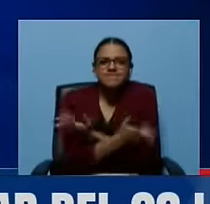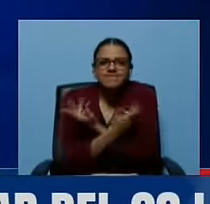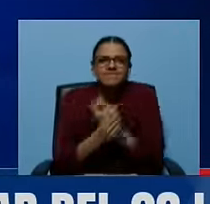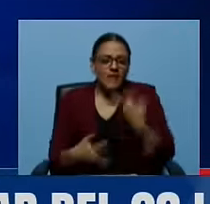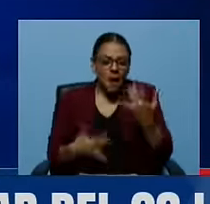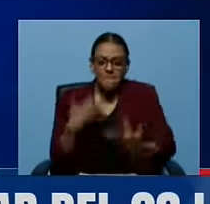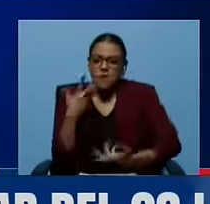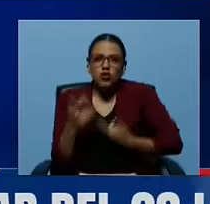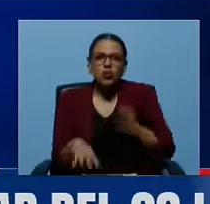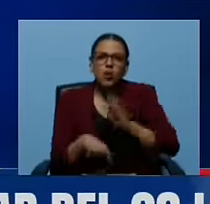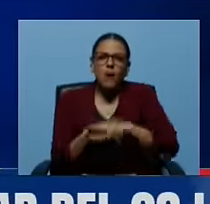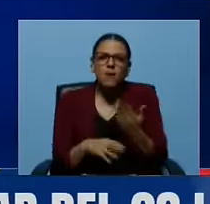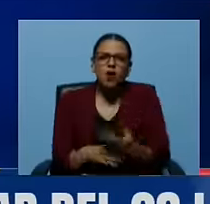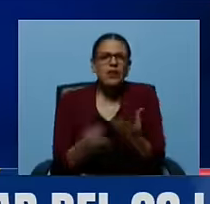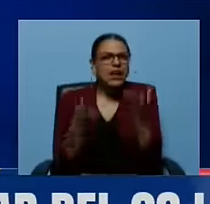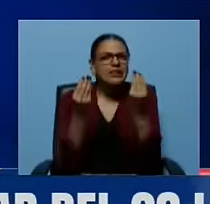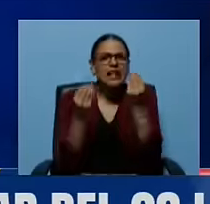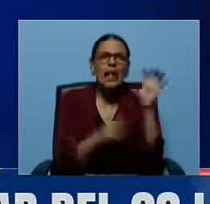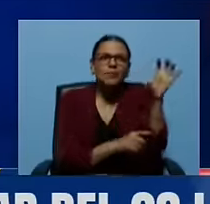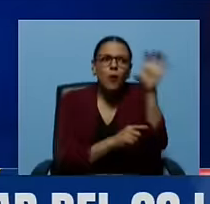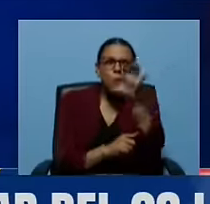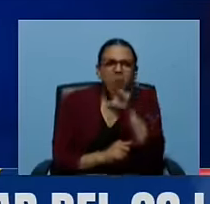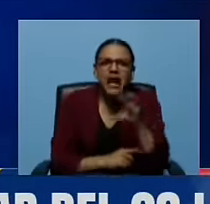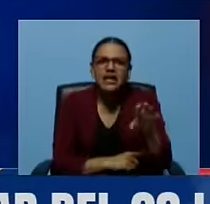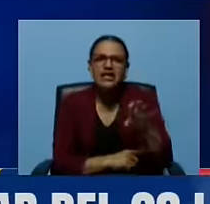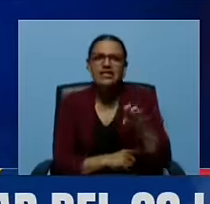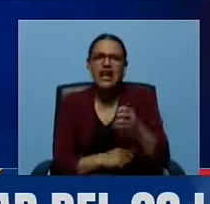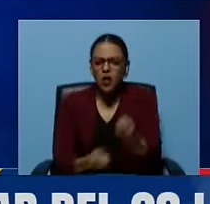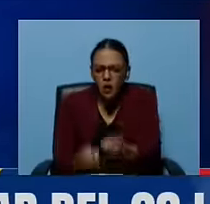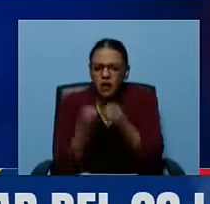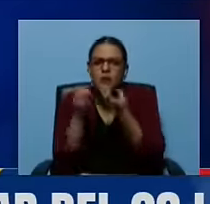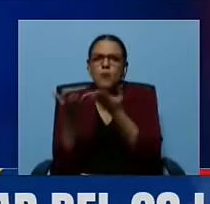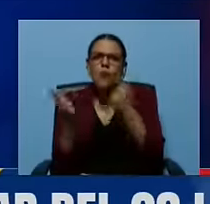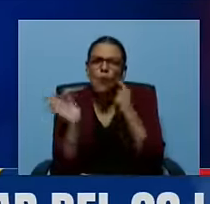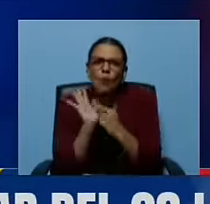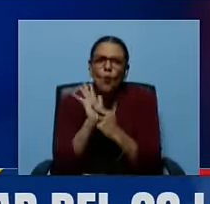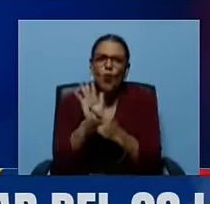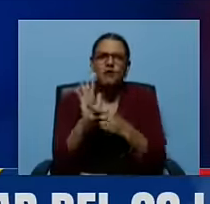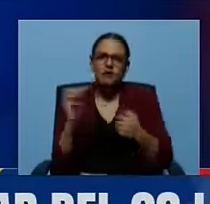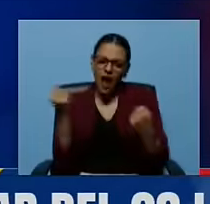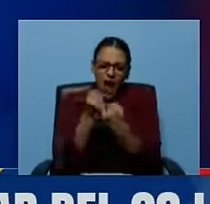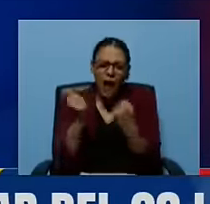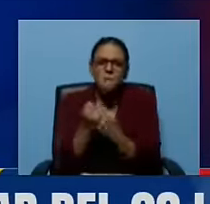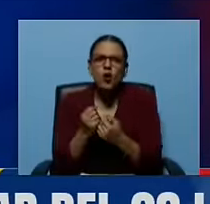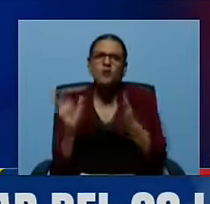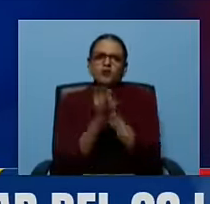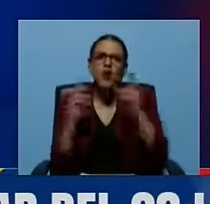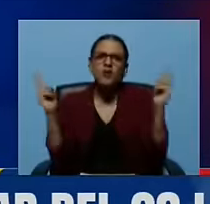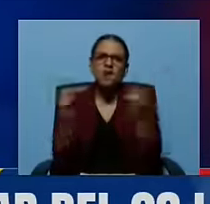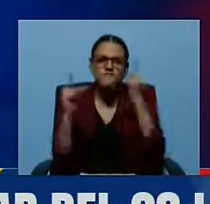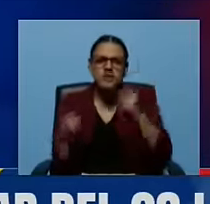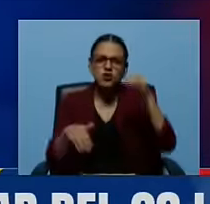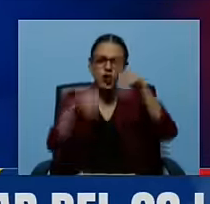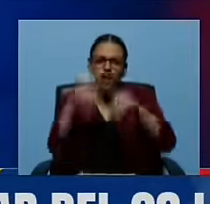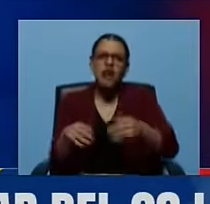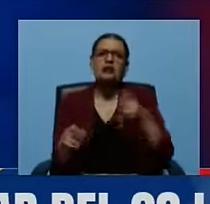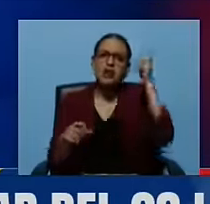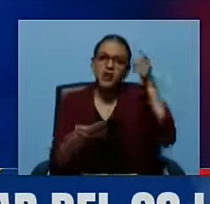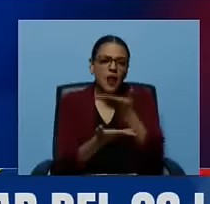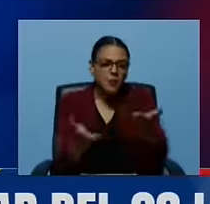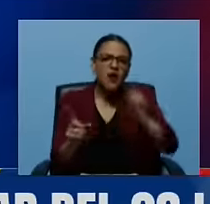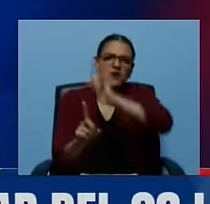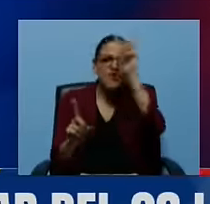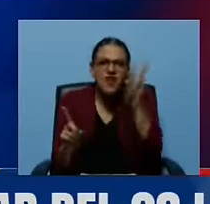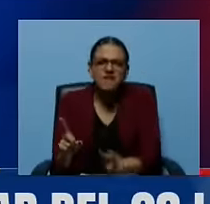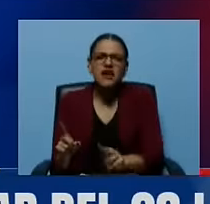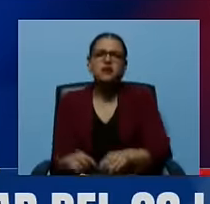porque decenas de países han manifestado su apoyo a la victoria electoral del pueblo de